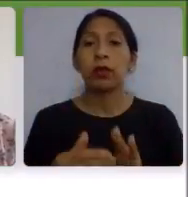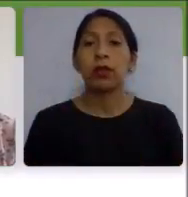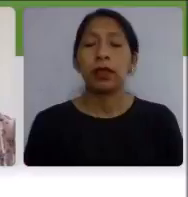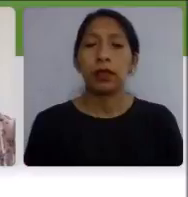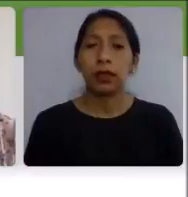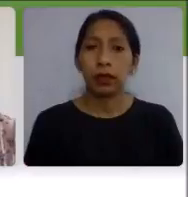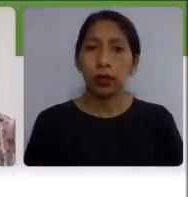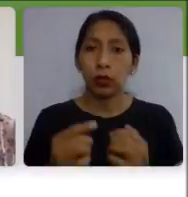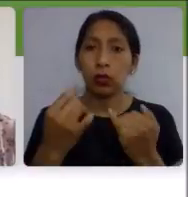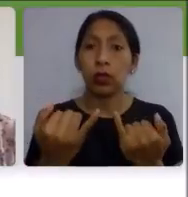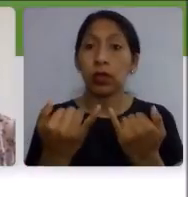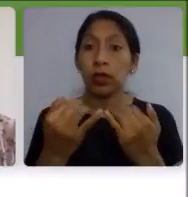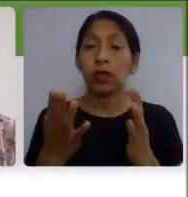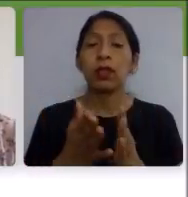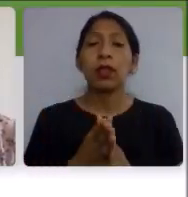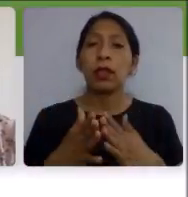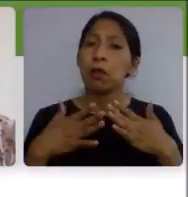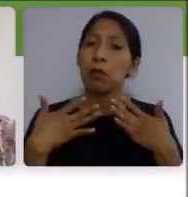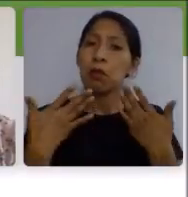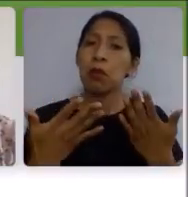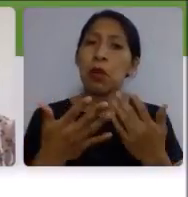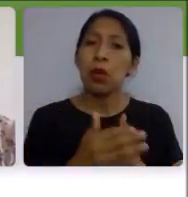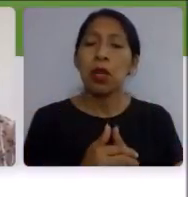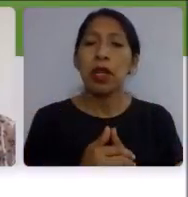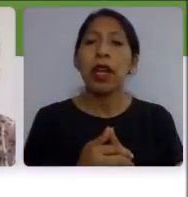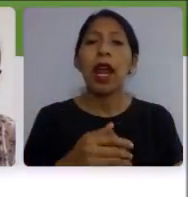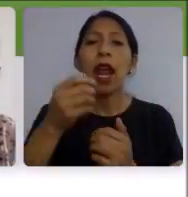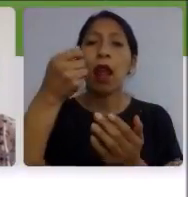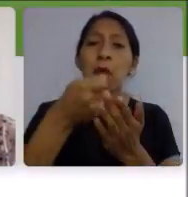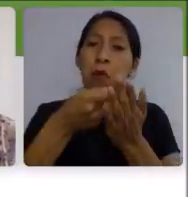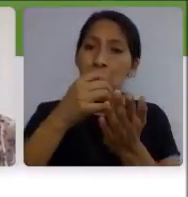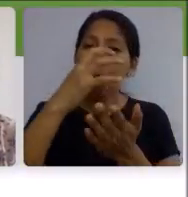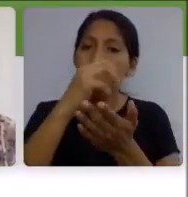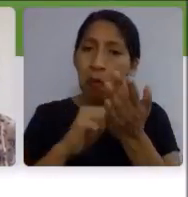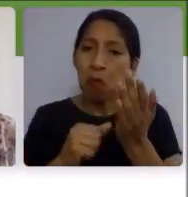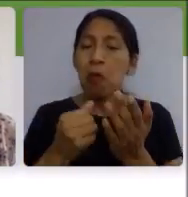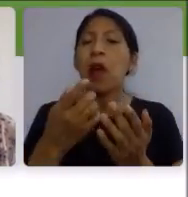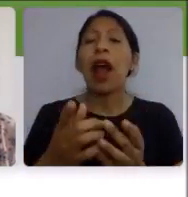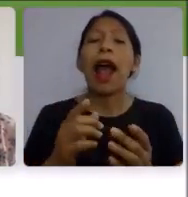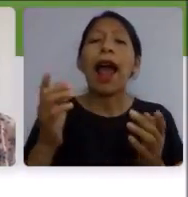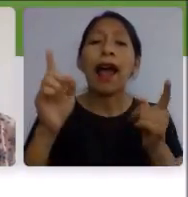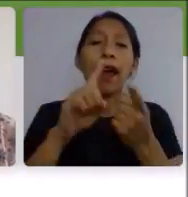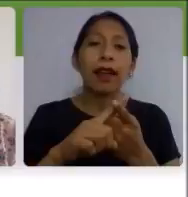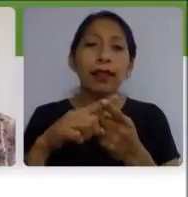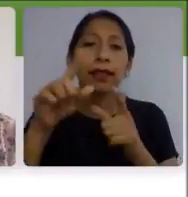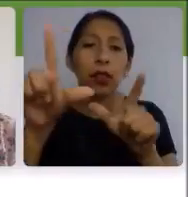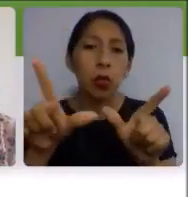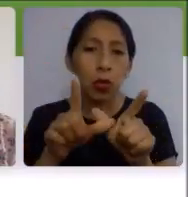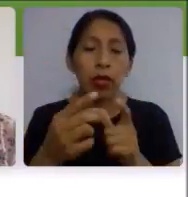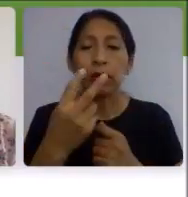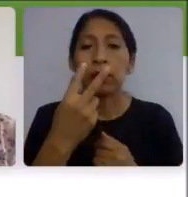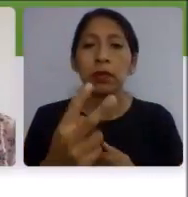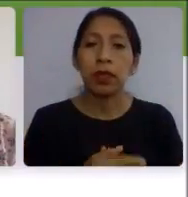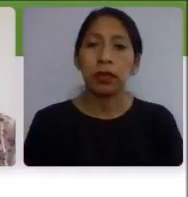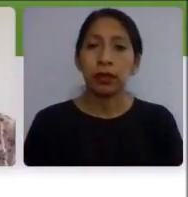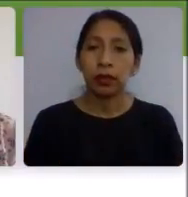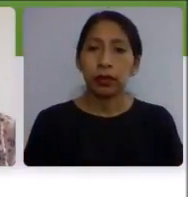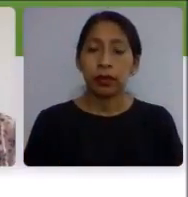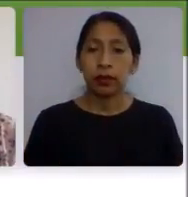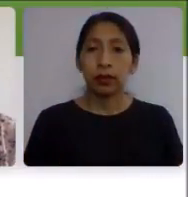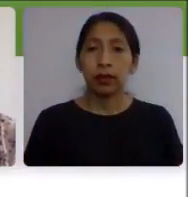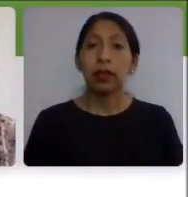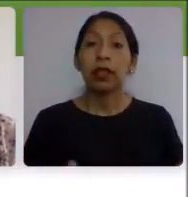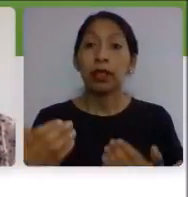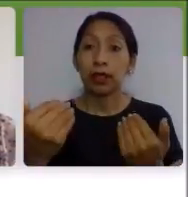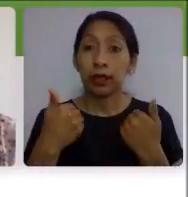te ahorras un poco en cuanto a lo que es el gasto de traslado hasta el destino. Y posiblemente ya al tener un contacto mucho